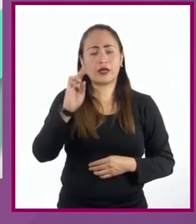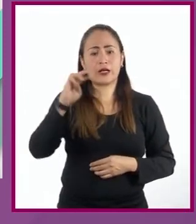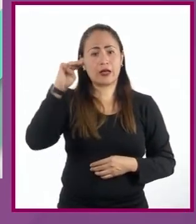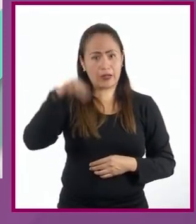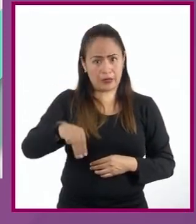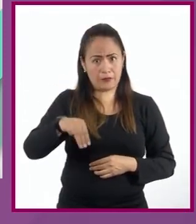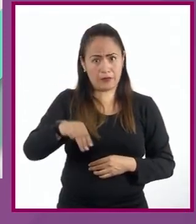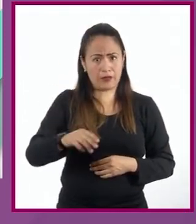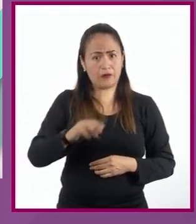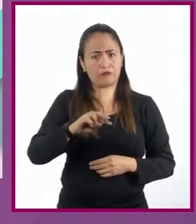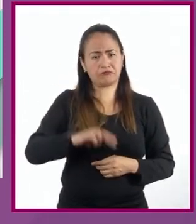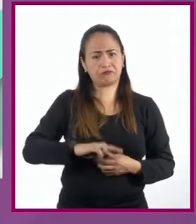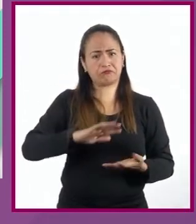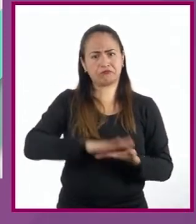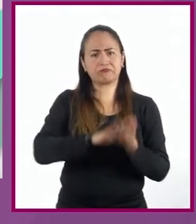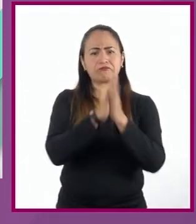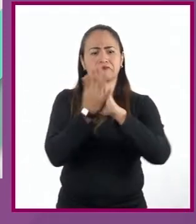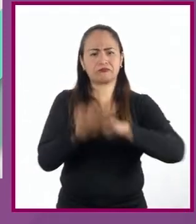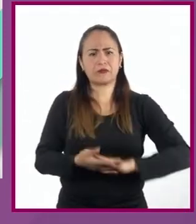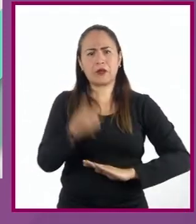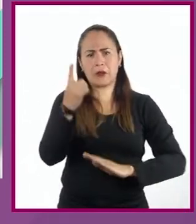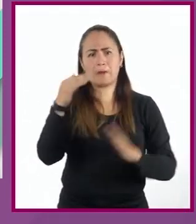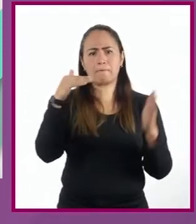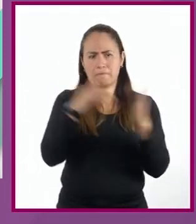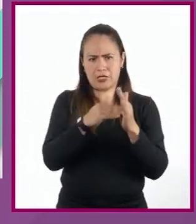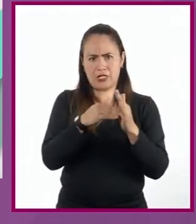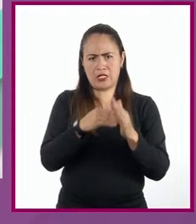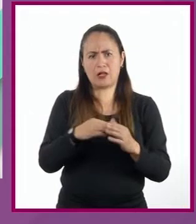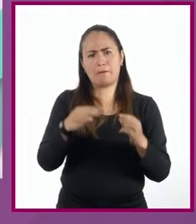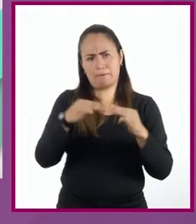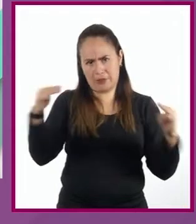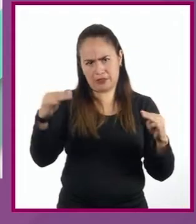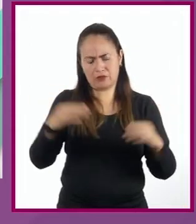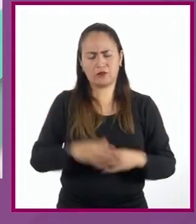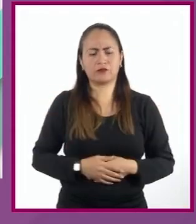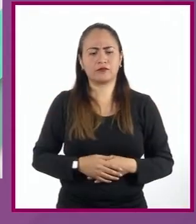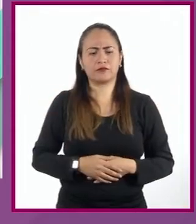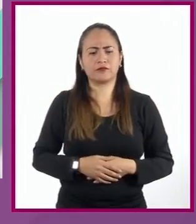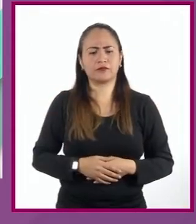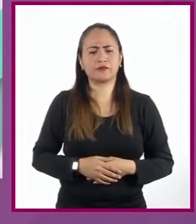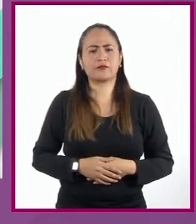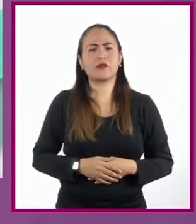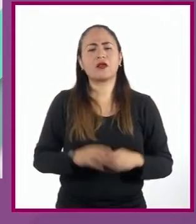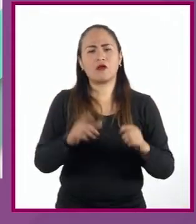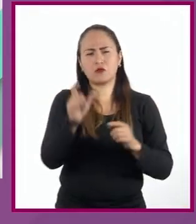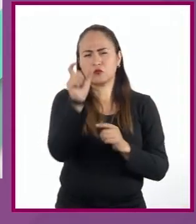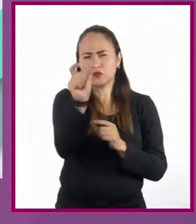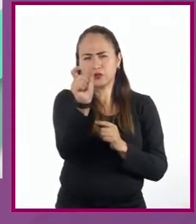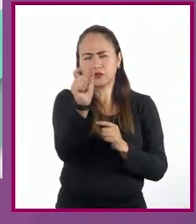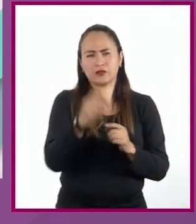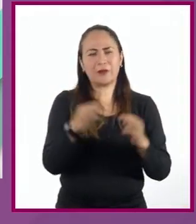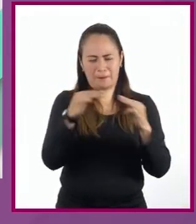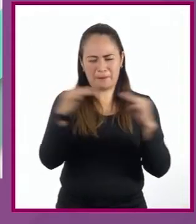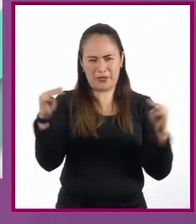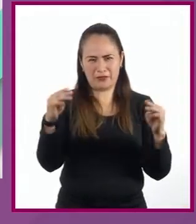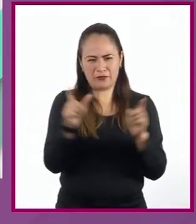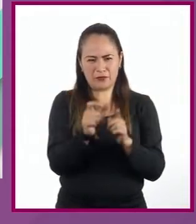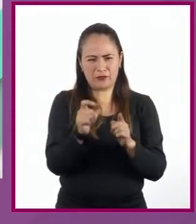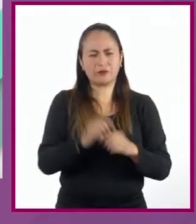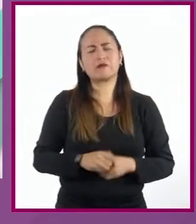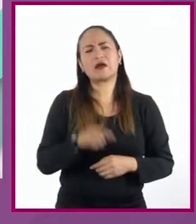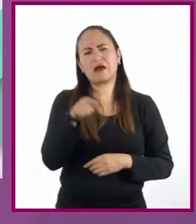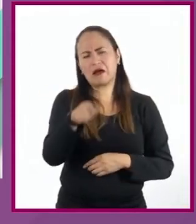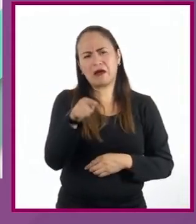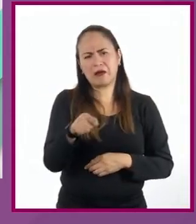KM, equivale a 1000 metros. Los submúltiplos del metro comunes en la vida cotidiana se utilizan para